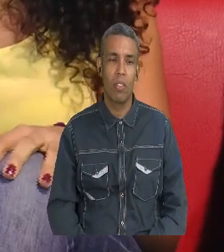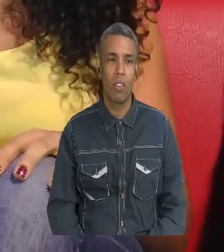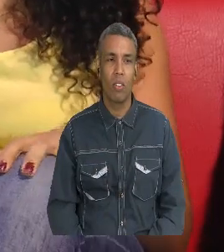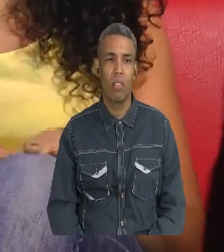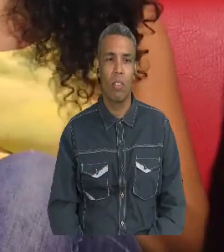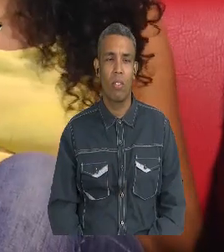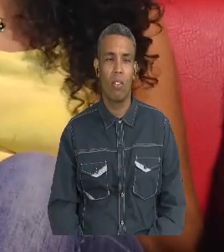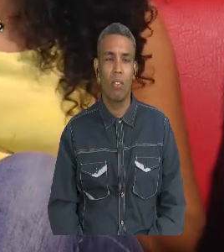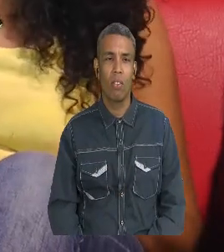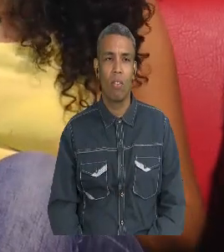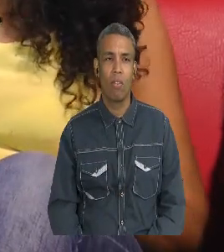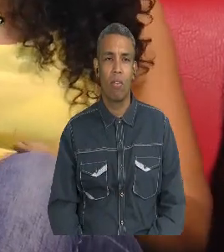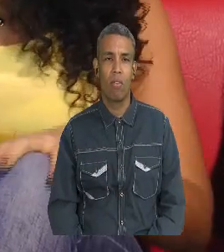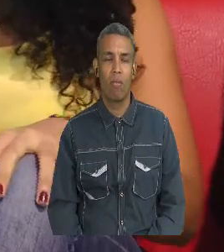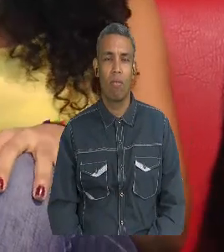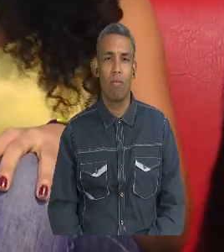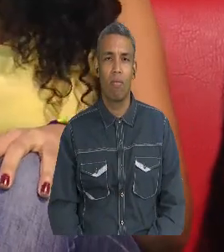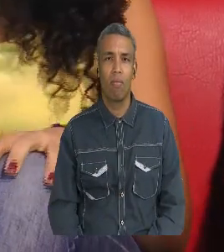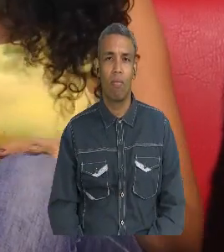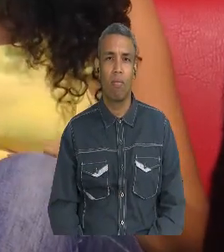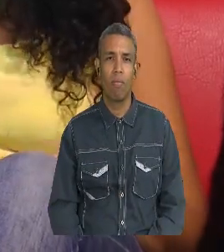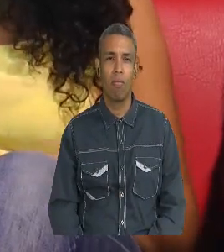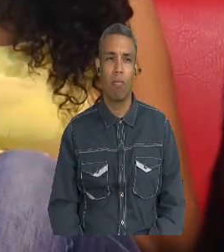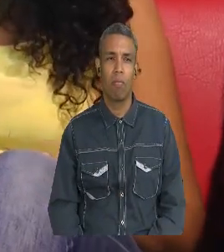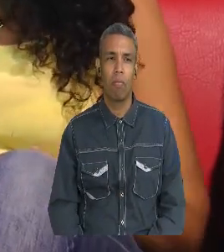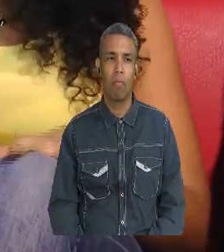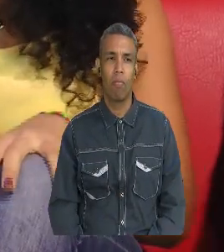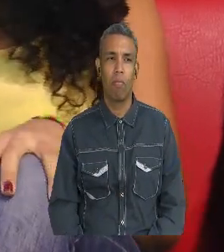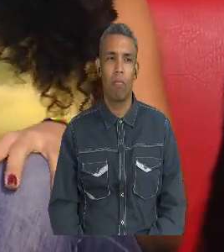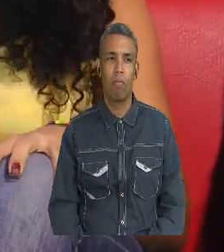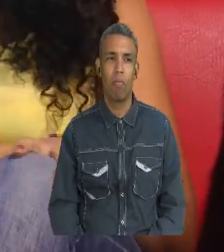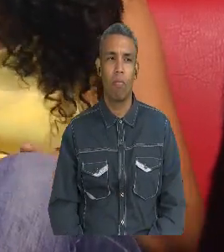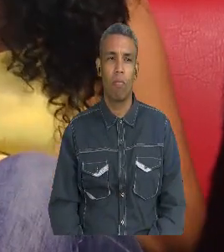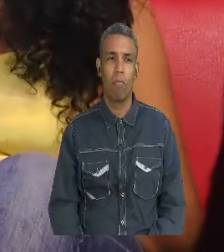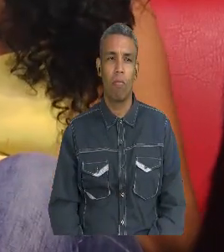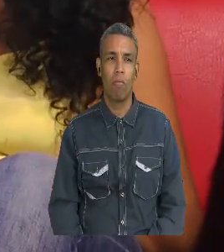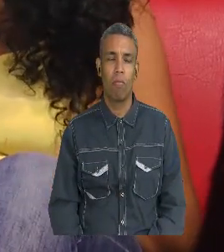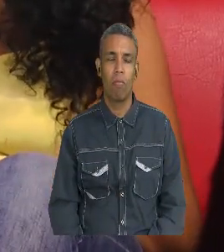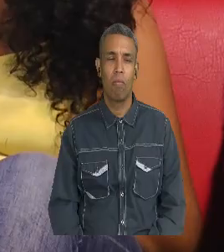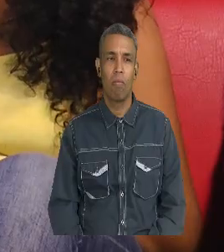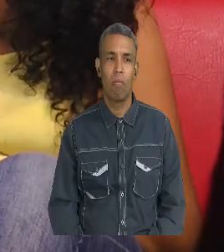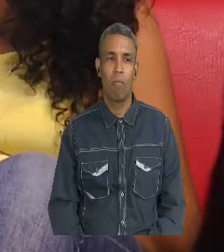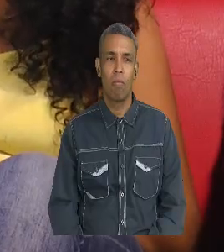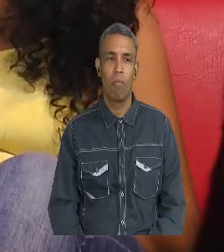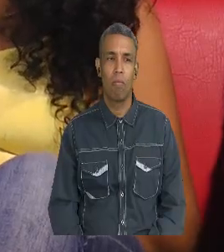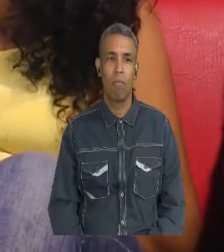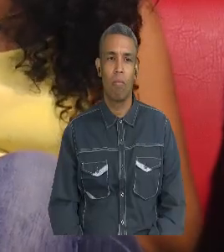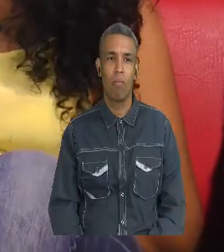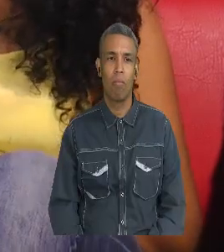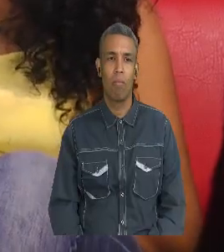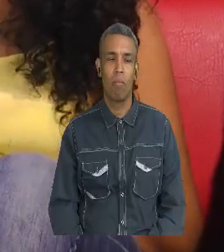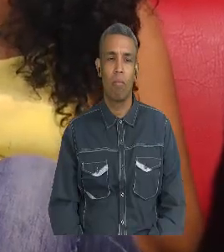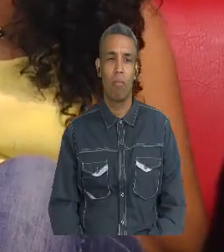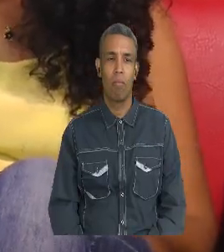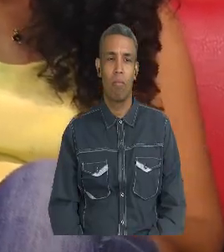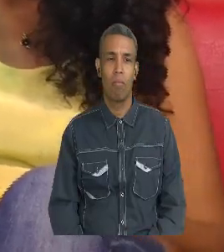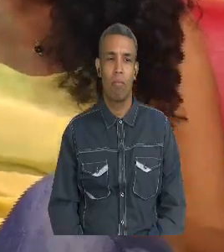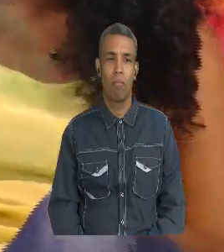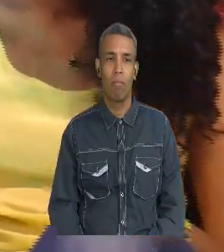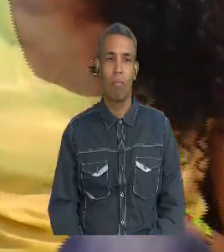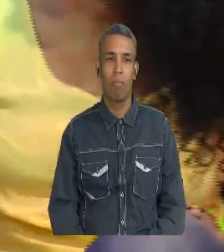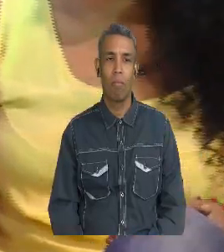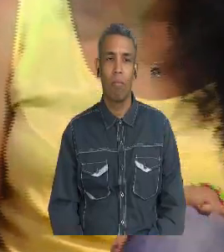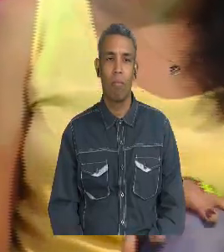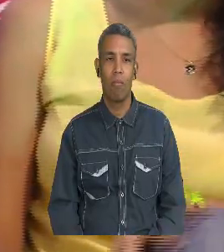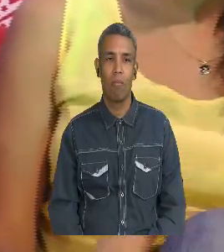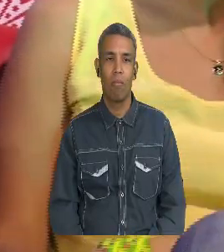Hermes? ¿Cómo has hecho para llegar hasta donde has llegado hasta el momento? Bueno, Hermes Rivero empieza cantando